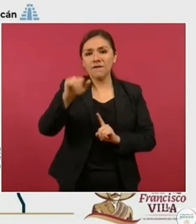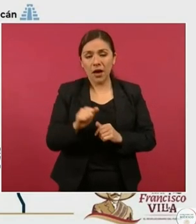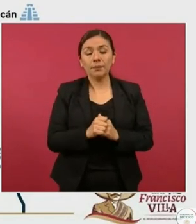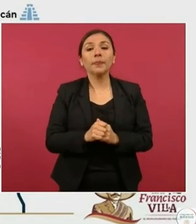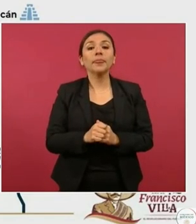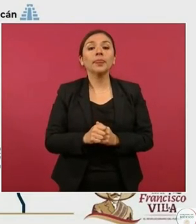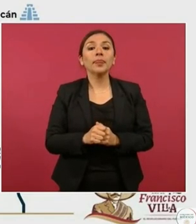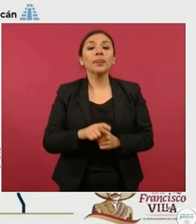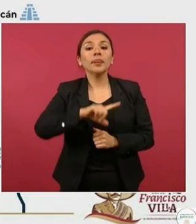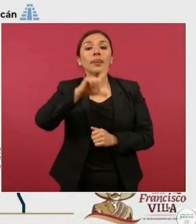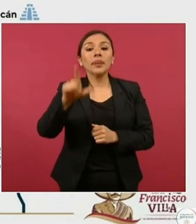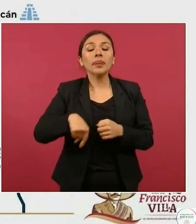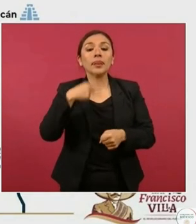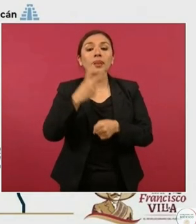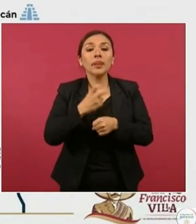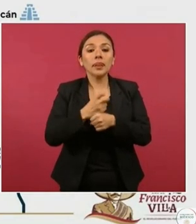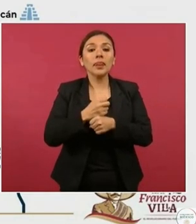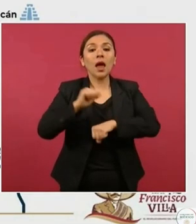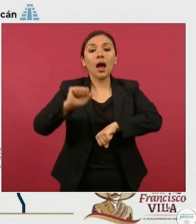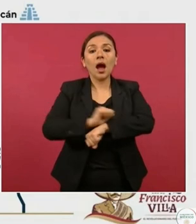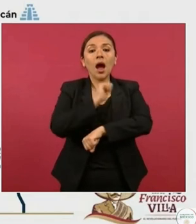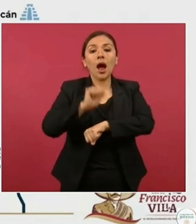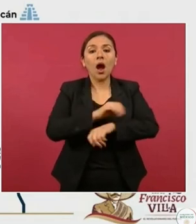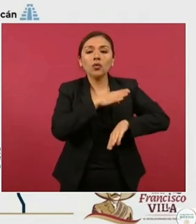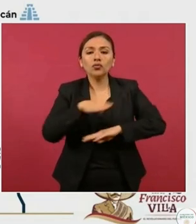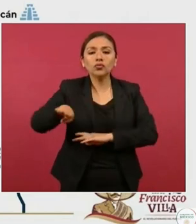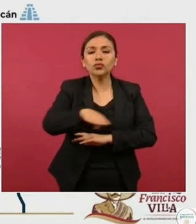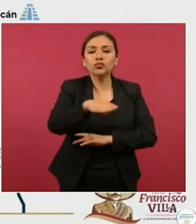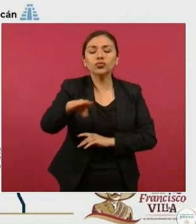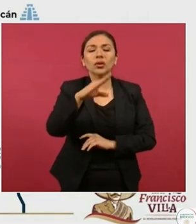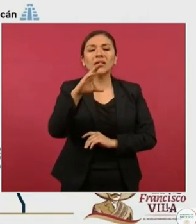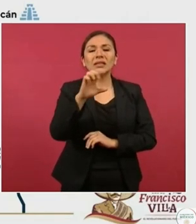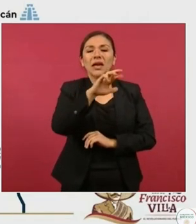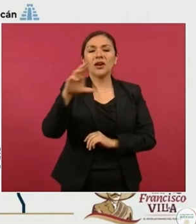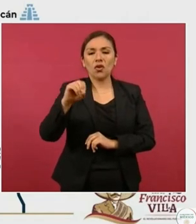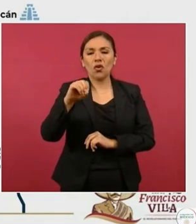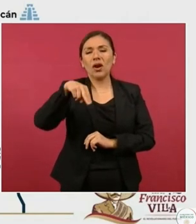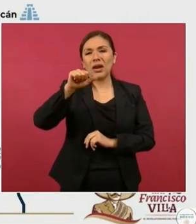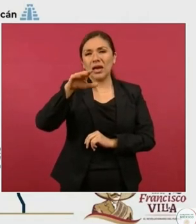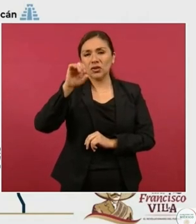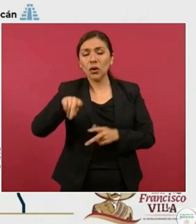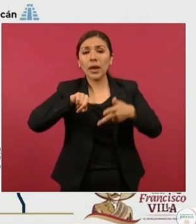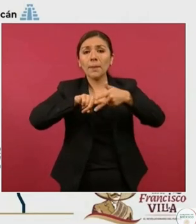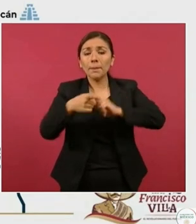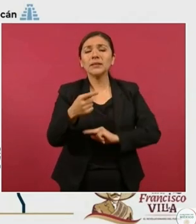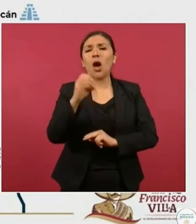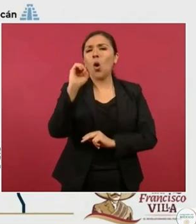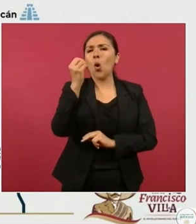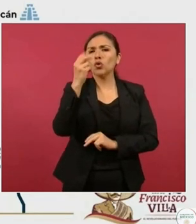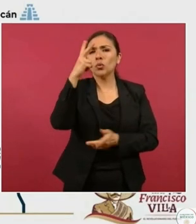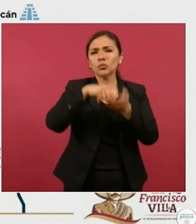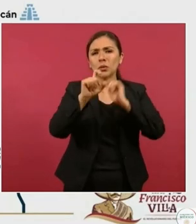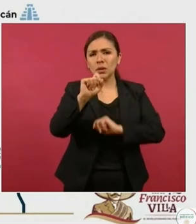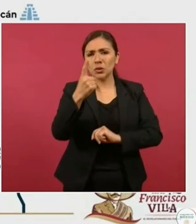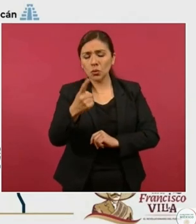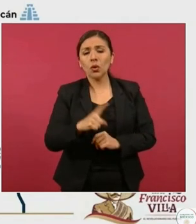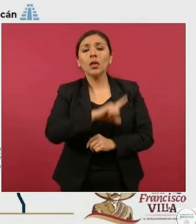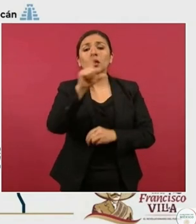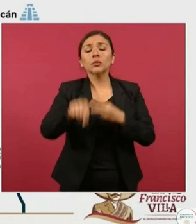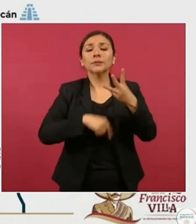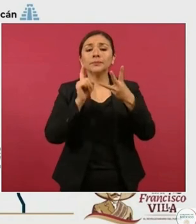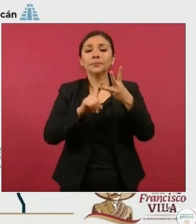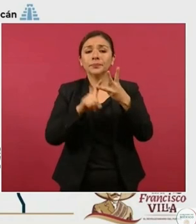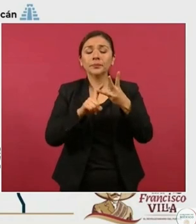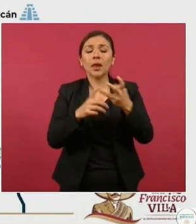Posteriormente, en el número 2 está la autopista urbana Siervo de la Nación, entró en operaciones en octubre de 2021. En el número 3 está